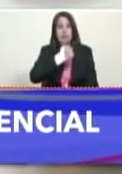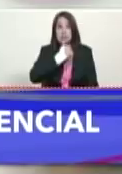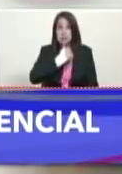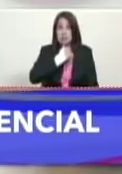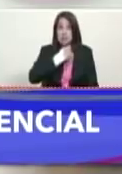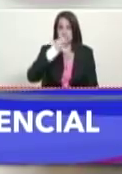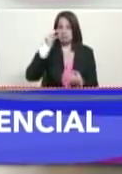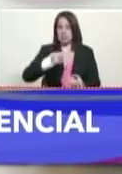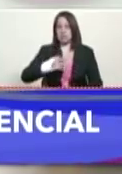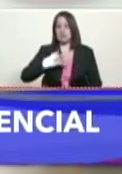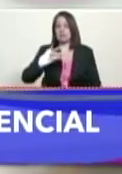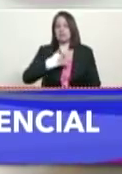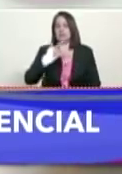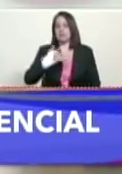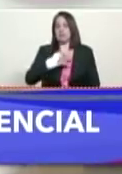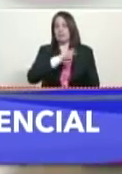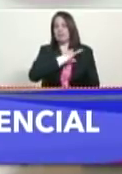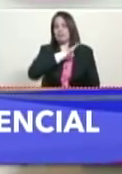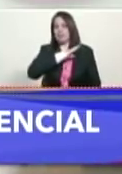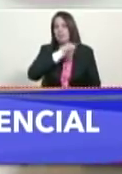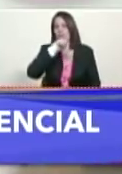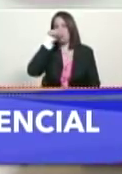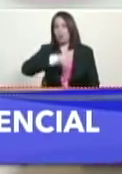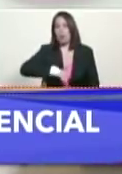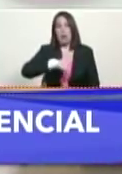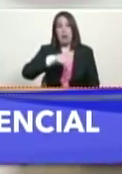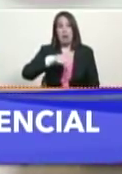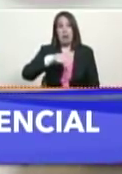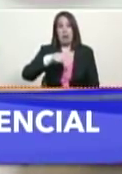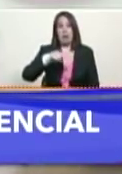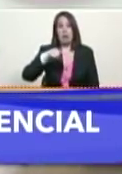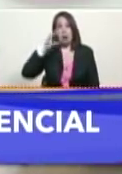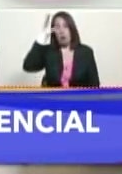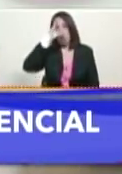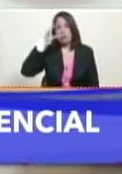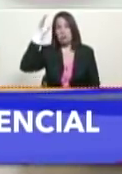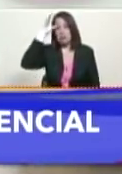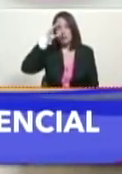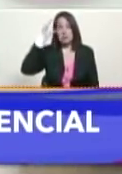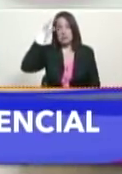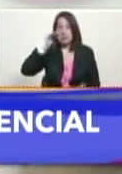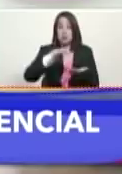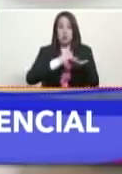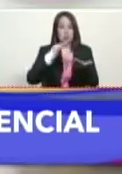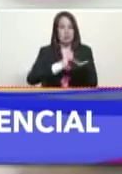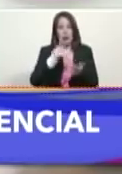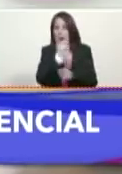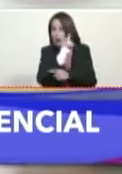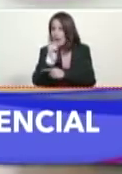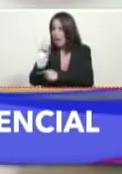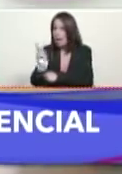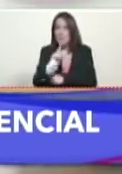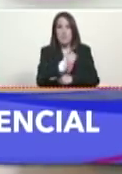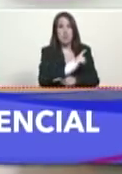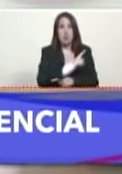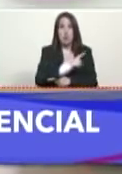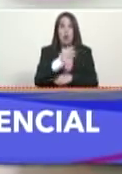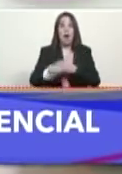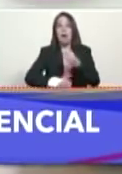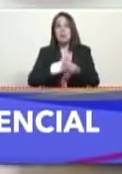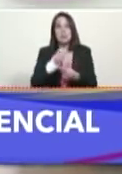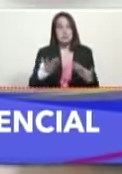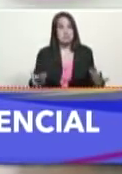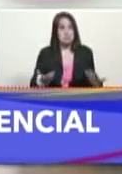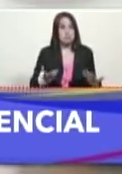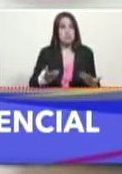Máximo sentimiento nacionalista, máxima conciencia y movilización y solución a los problemas que vayan surgiendo. Así actuamos ahorita y por